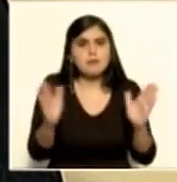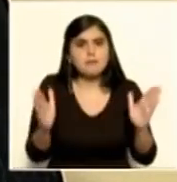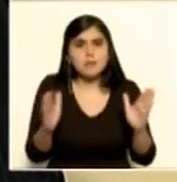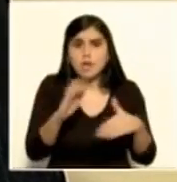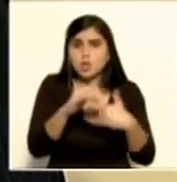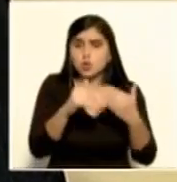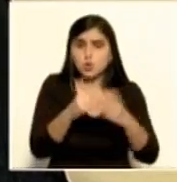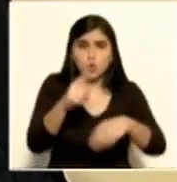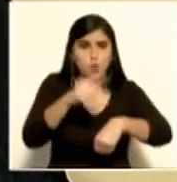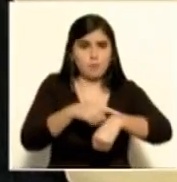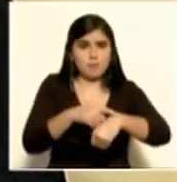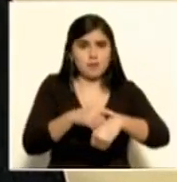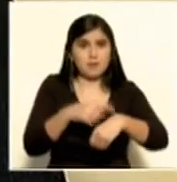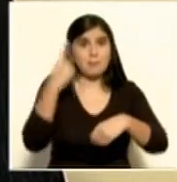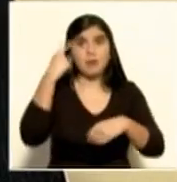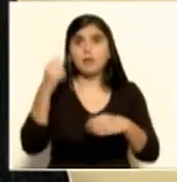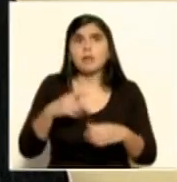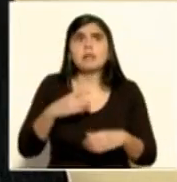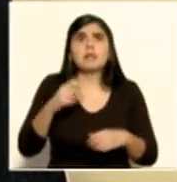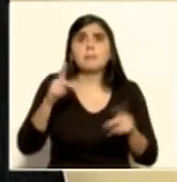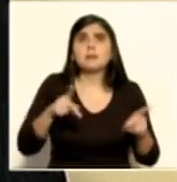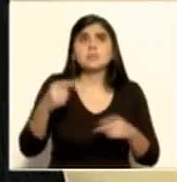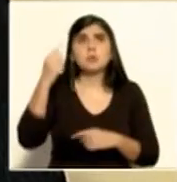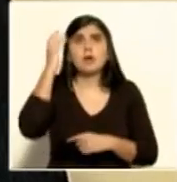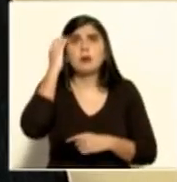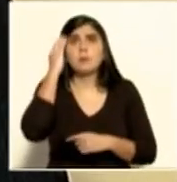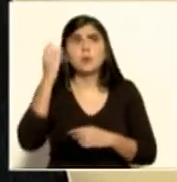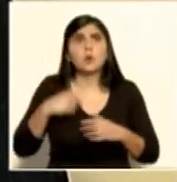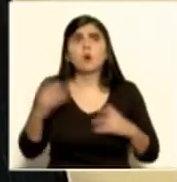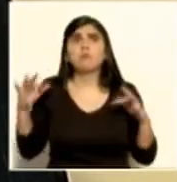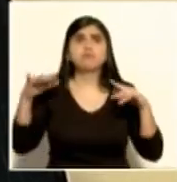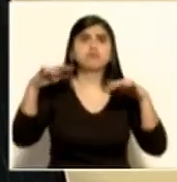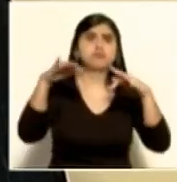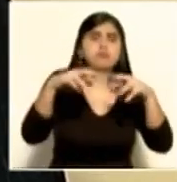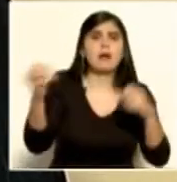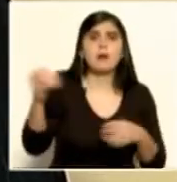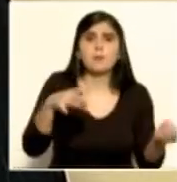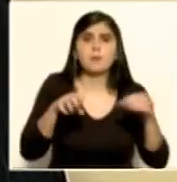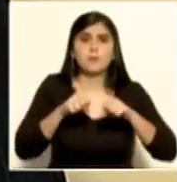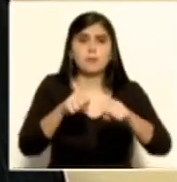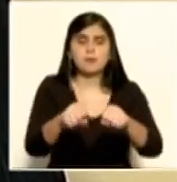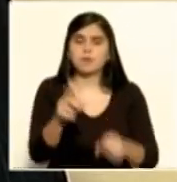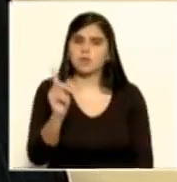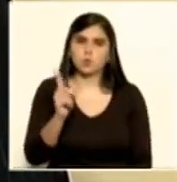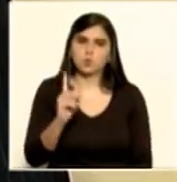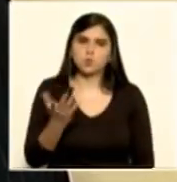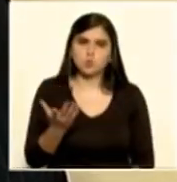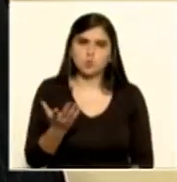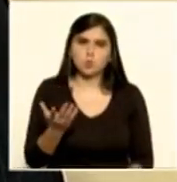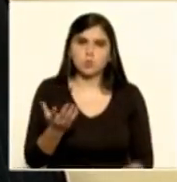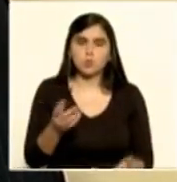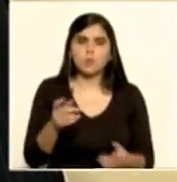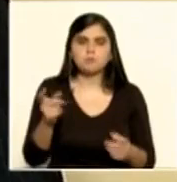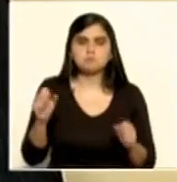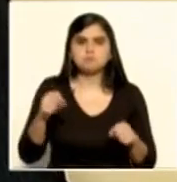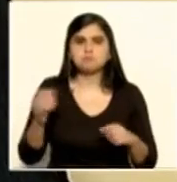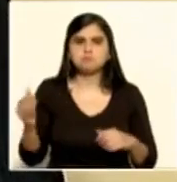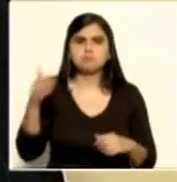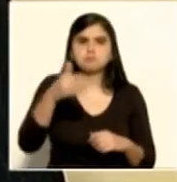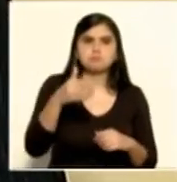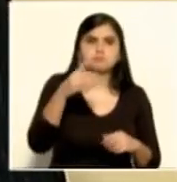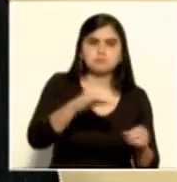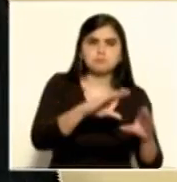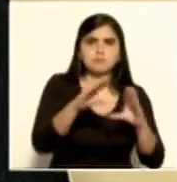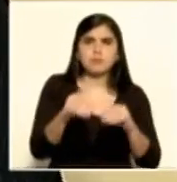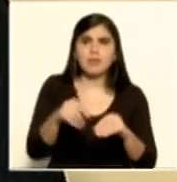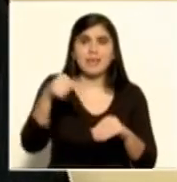este periodo, también para que la gente no sienta, ¿verdad? Simplemente pues que va a haber alguna restricción, especialmente la próxima semana, pero este fin de